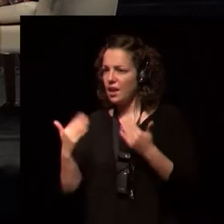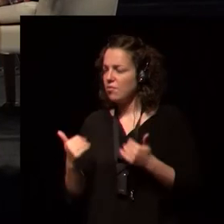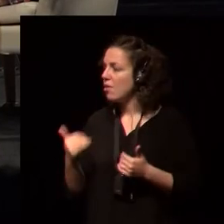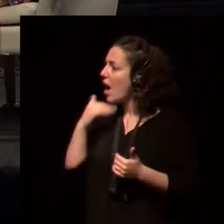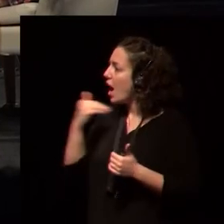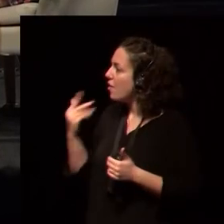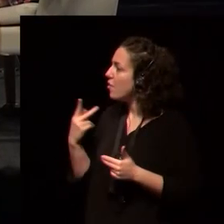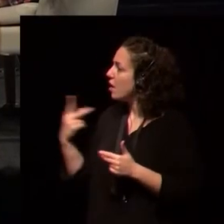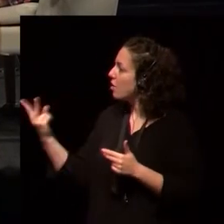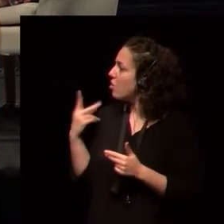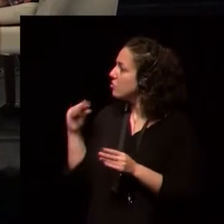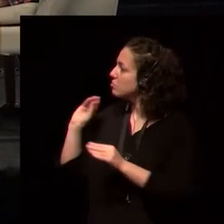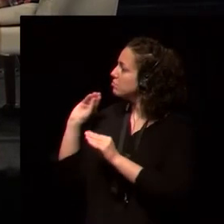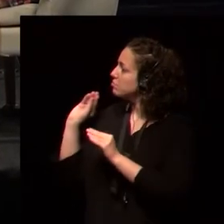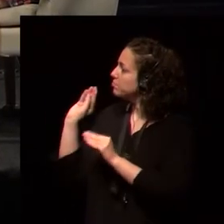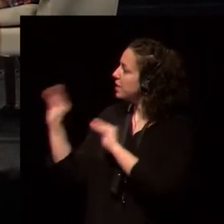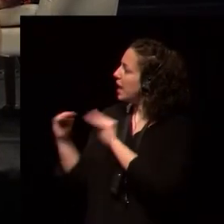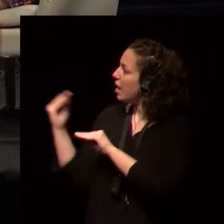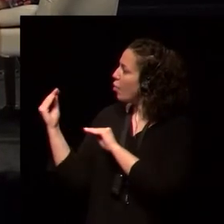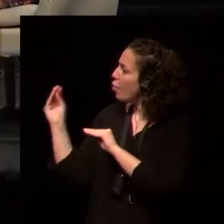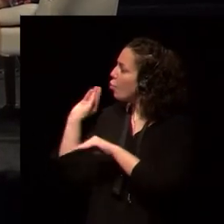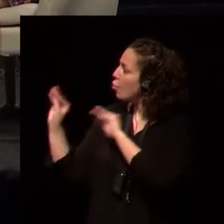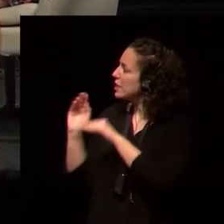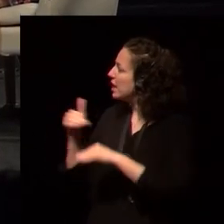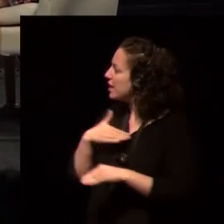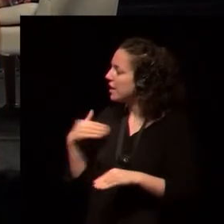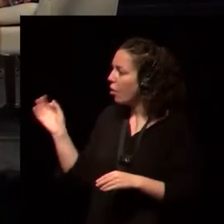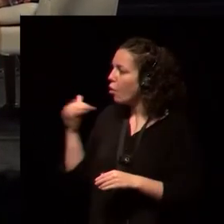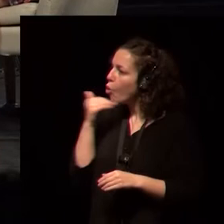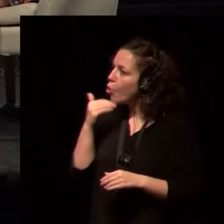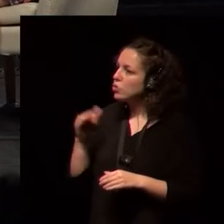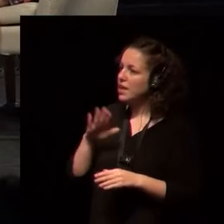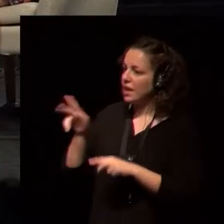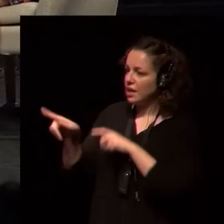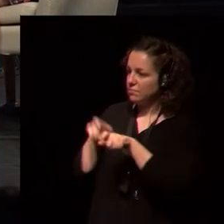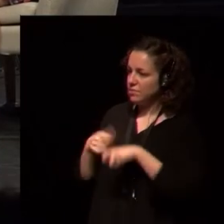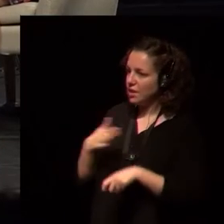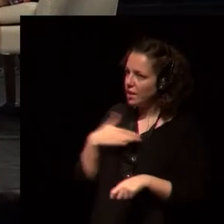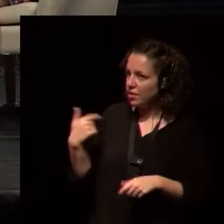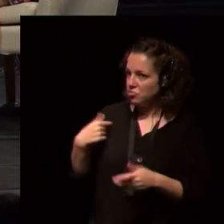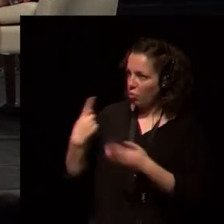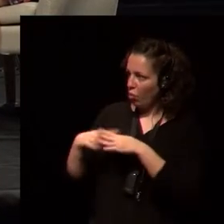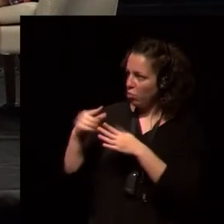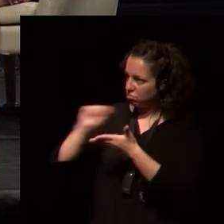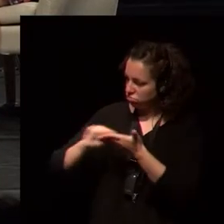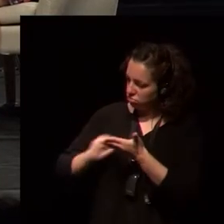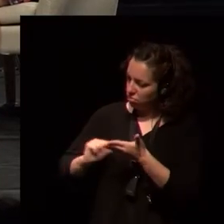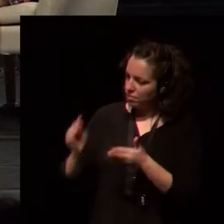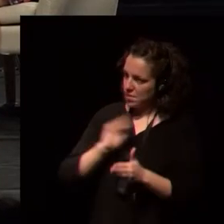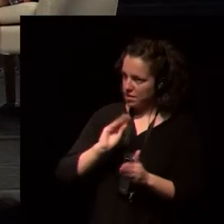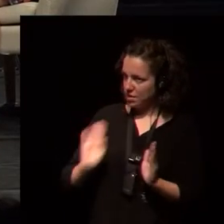que os queréis preguntar? ¿O alguna cosa que queráis rescatar? Yo he apuntado un montón de cosas.